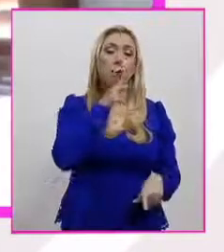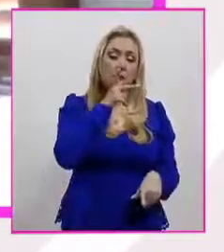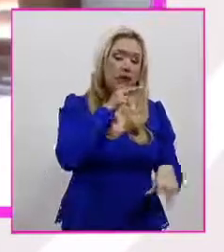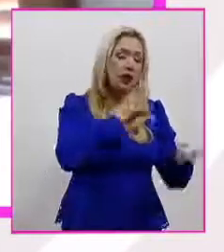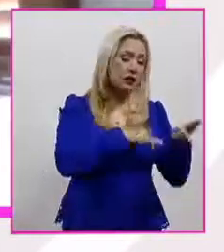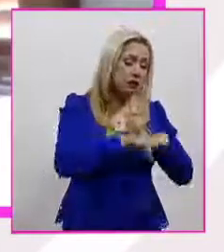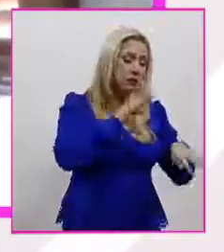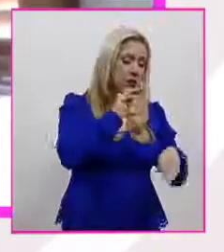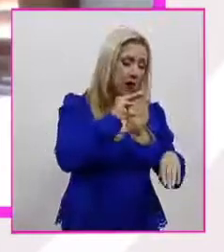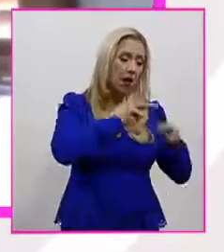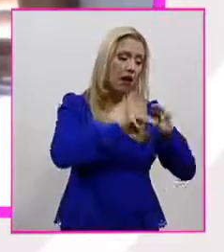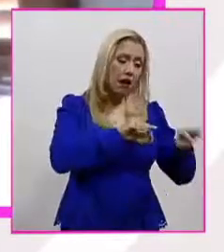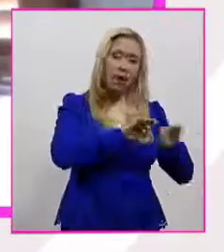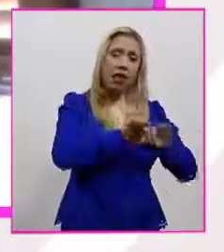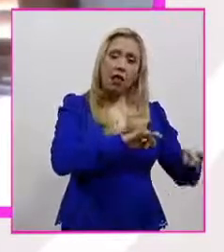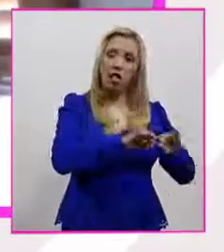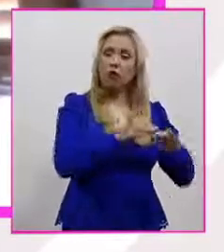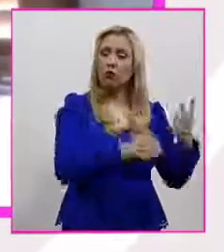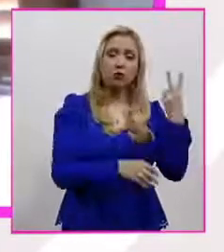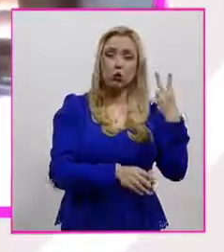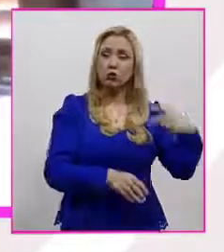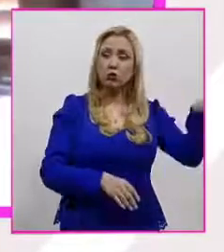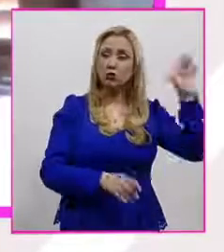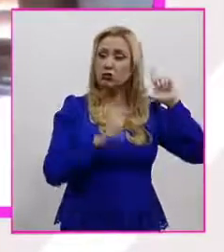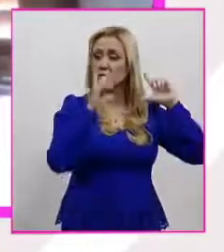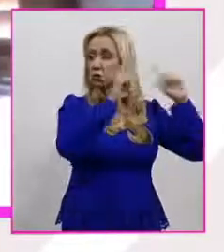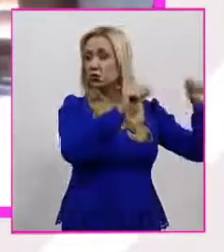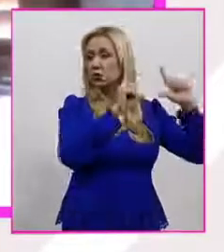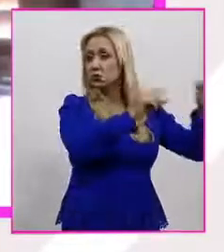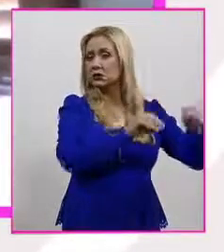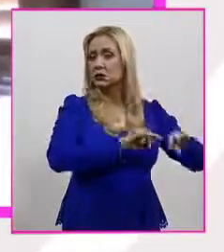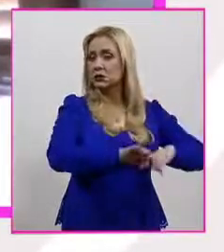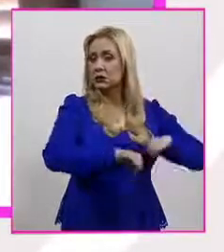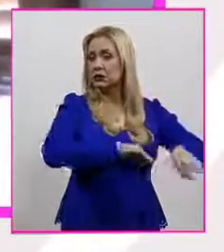tuvo que seguir trabajando todo el tiempo y al final del día pues